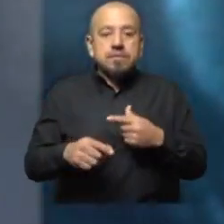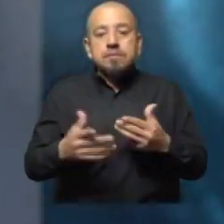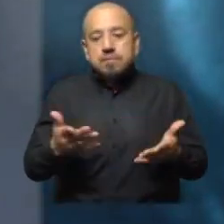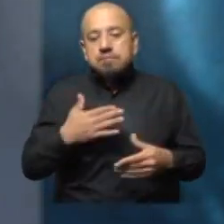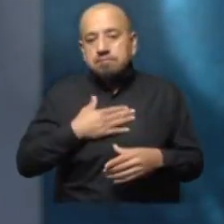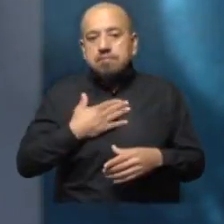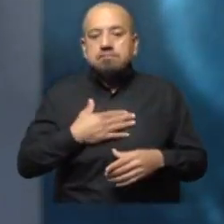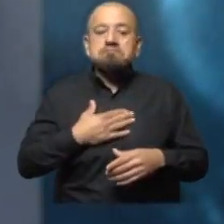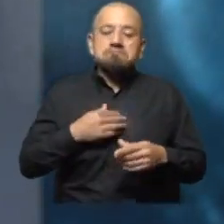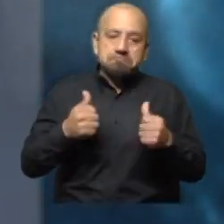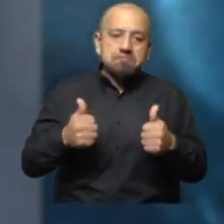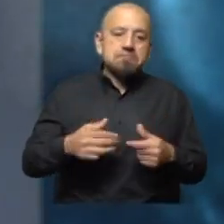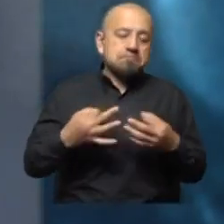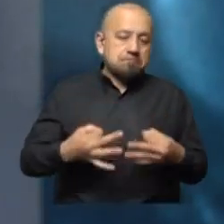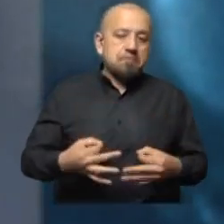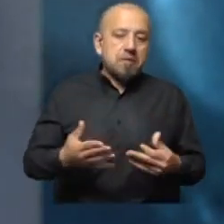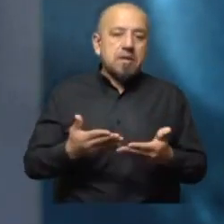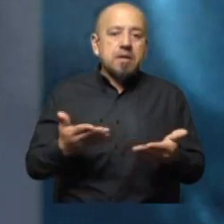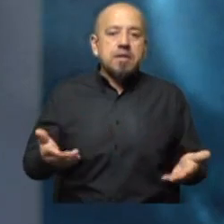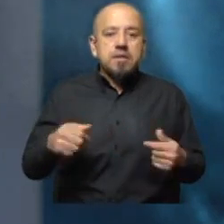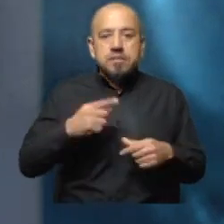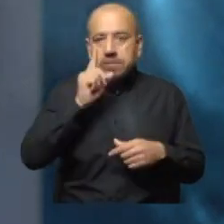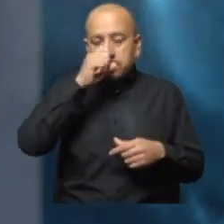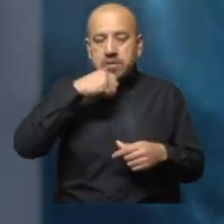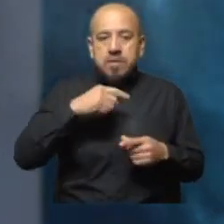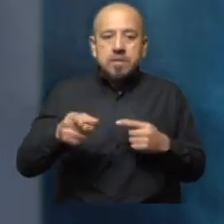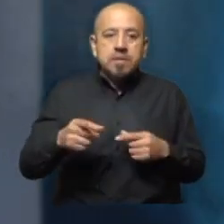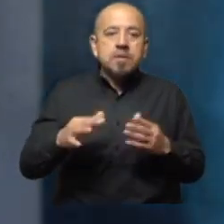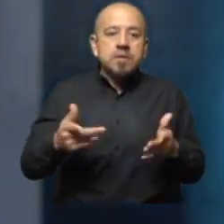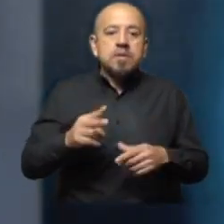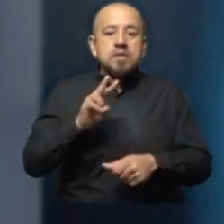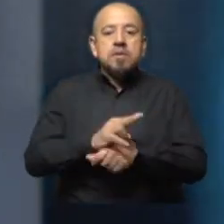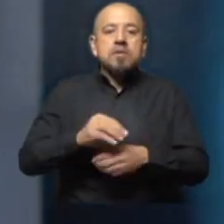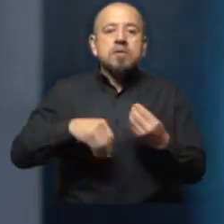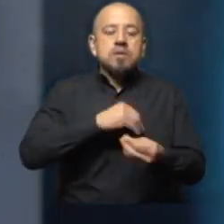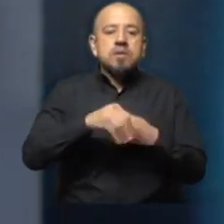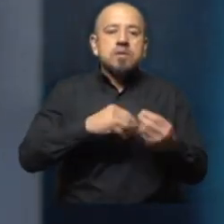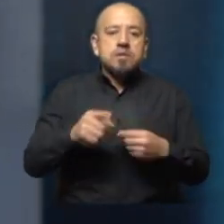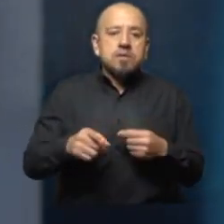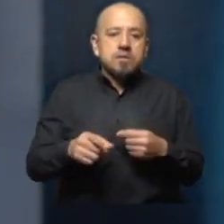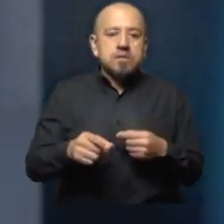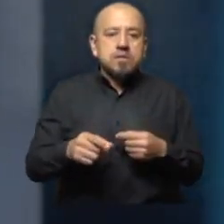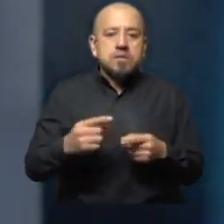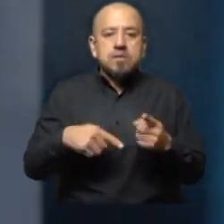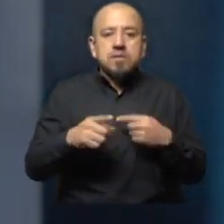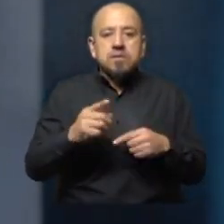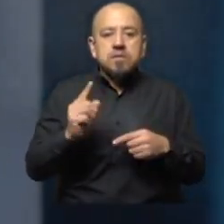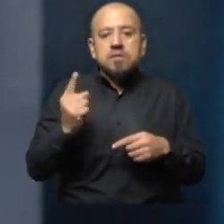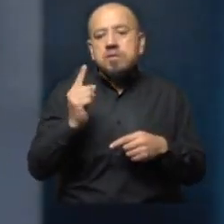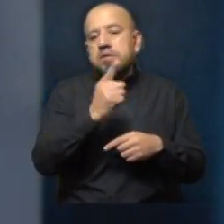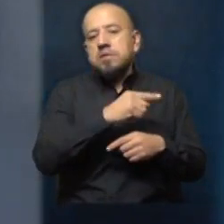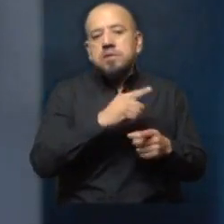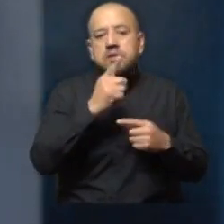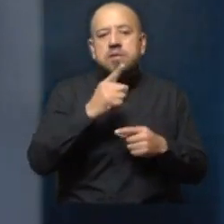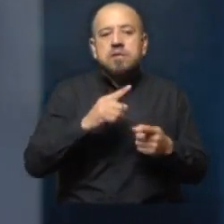paso hermoso con las actividades que suelo hacer acá montevideo visito parte de mi familia pero luego mi lugar está